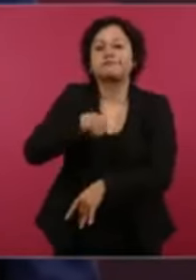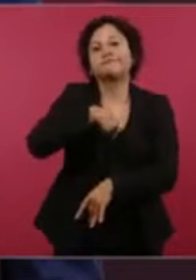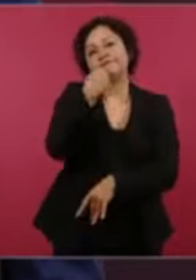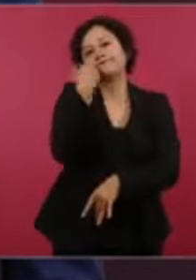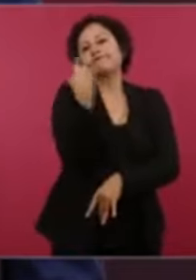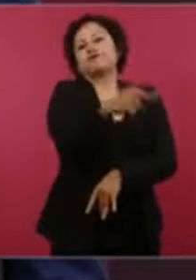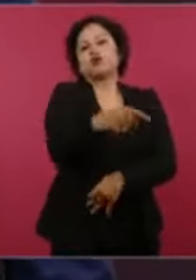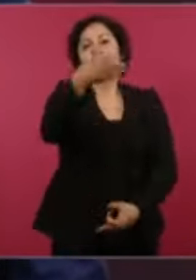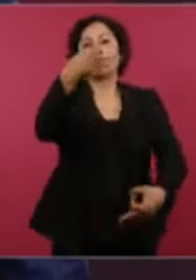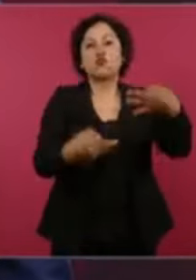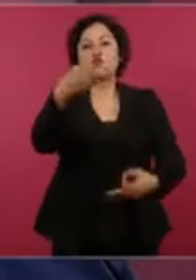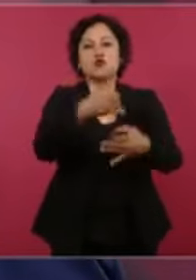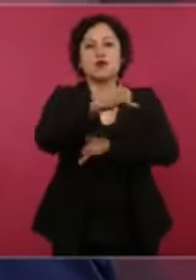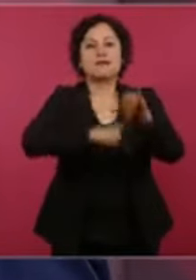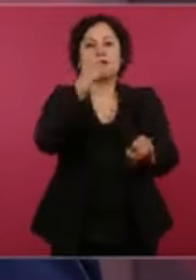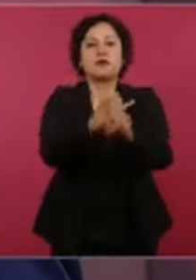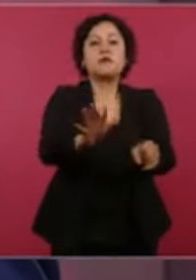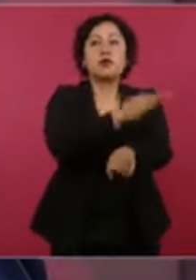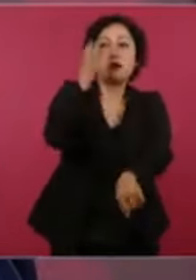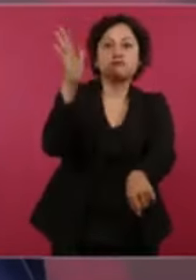Internacional. A México se le respeta.